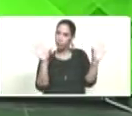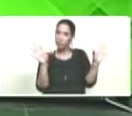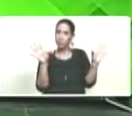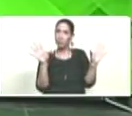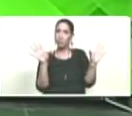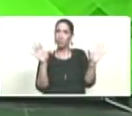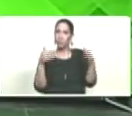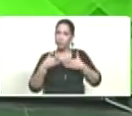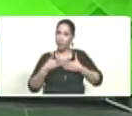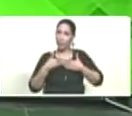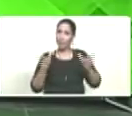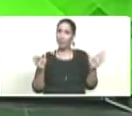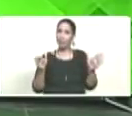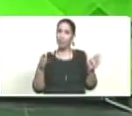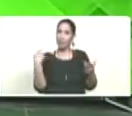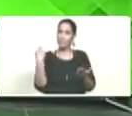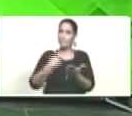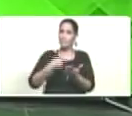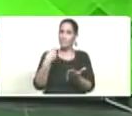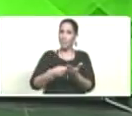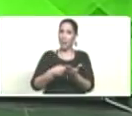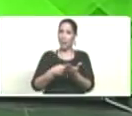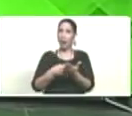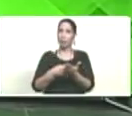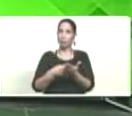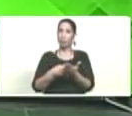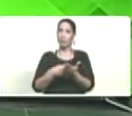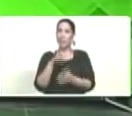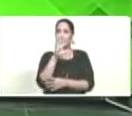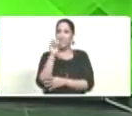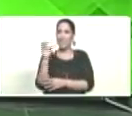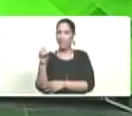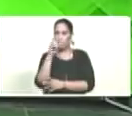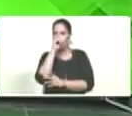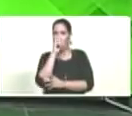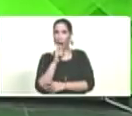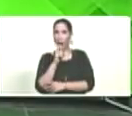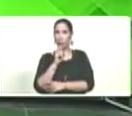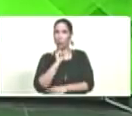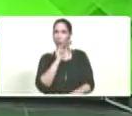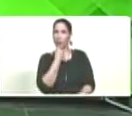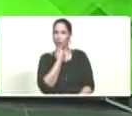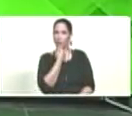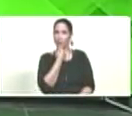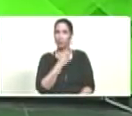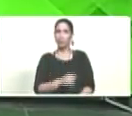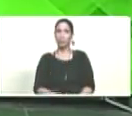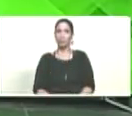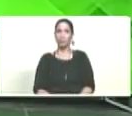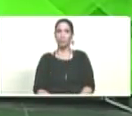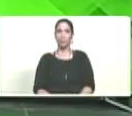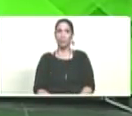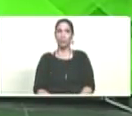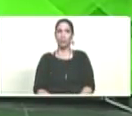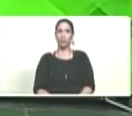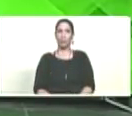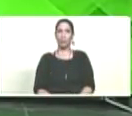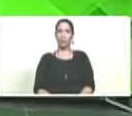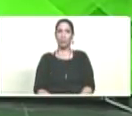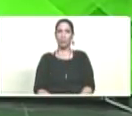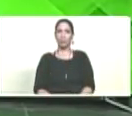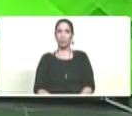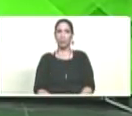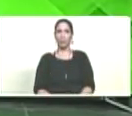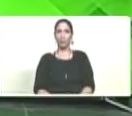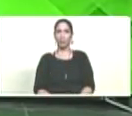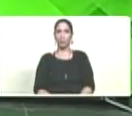para garantizar pagar la deuda de 500 años, la clave para garantizar la consolidación de una